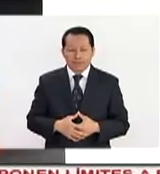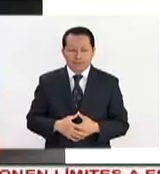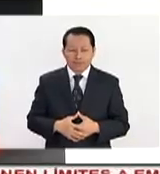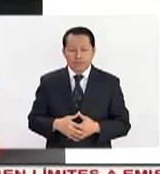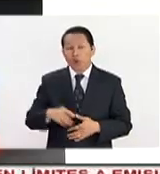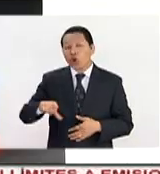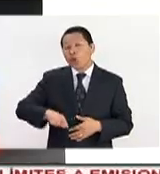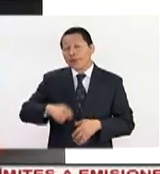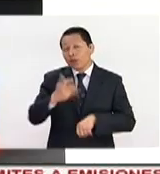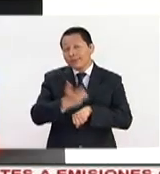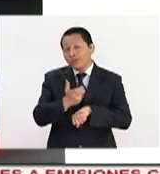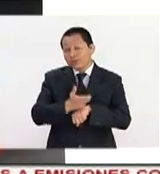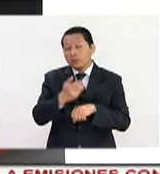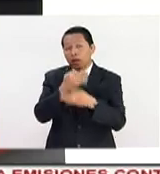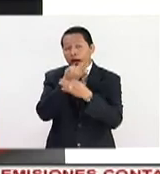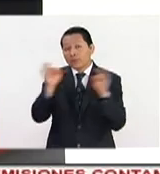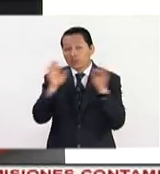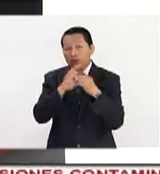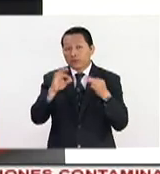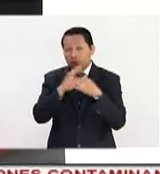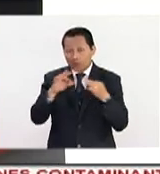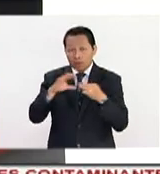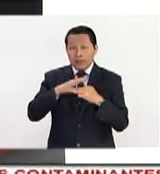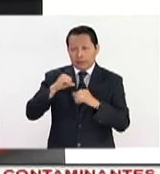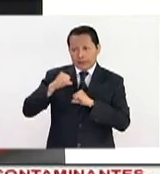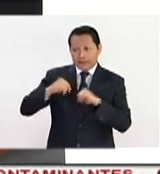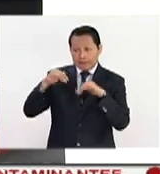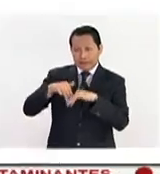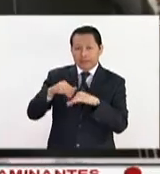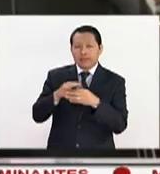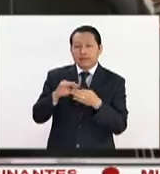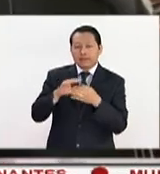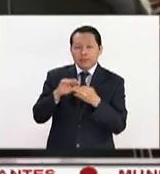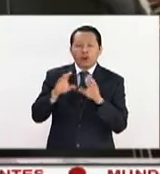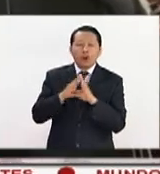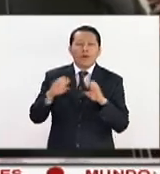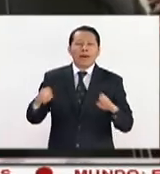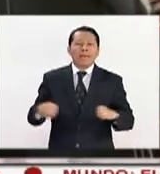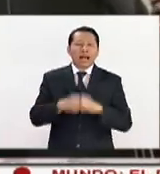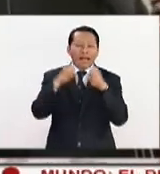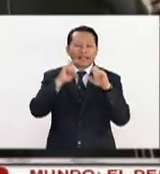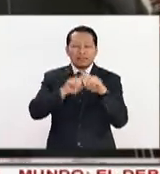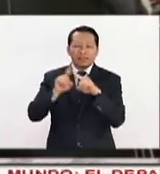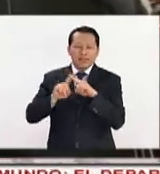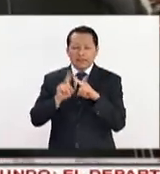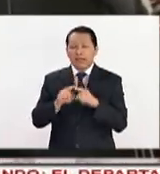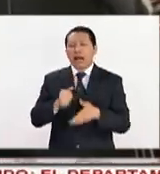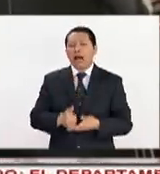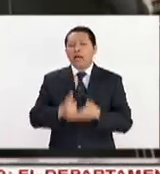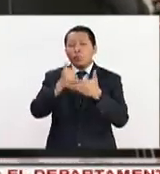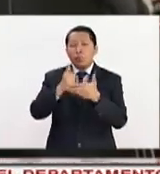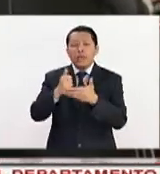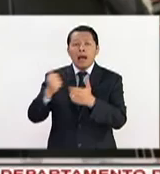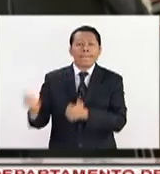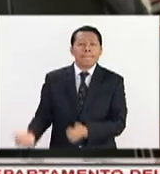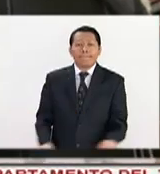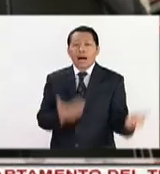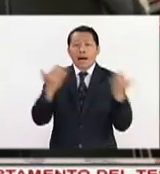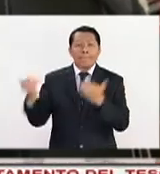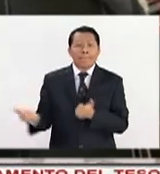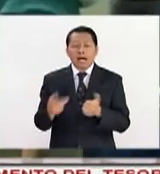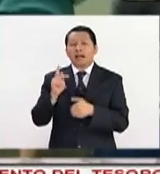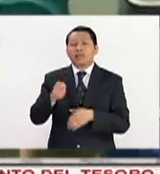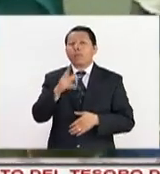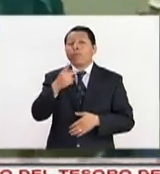Funcionarios del gobierno estadounidense informaron que la Agencia Federal del Manejo de Emergencias ayudará a transportar de forma gratuita a